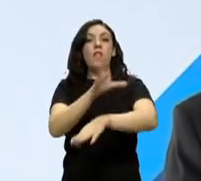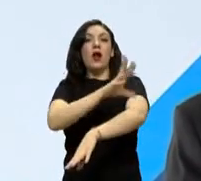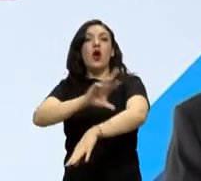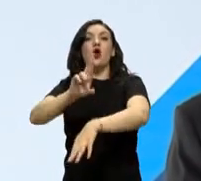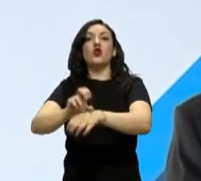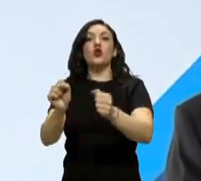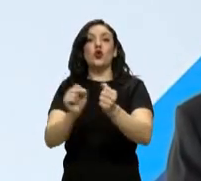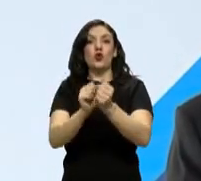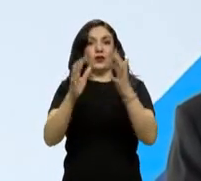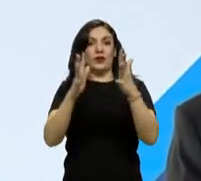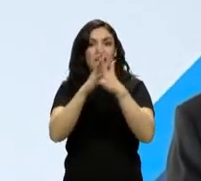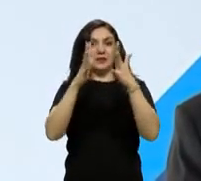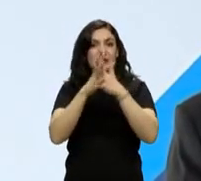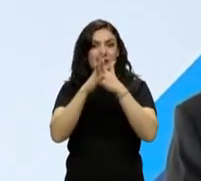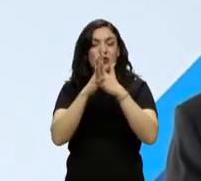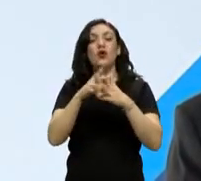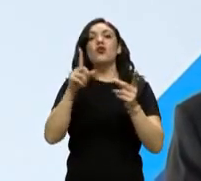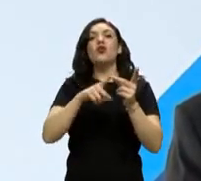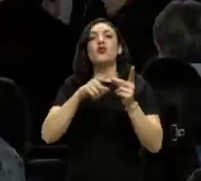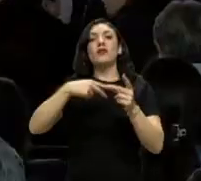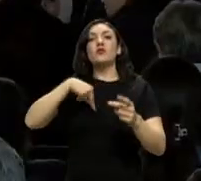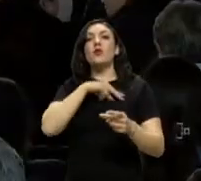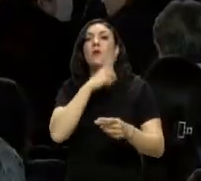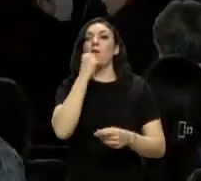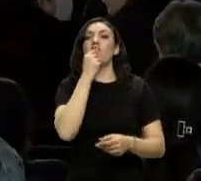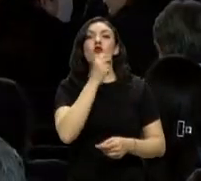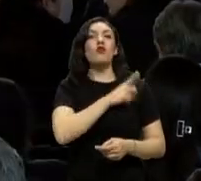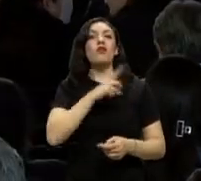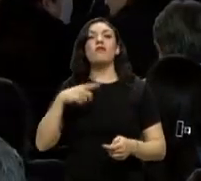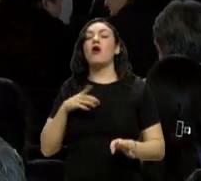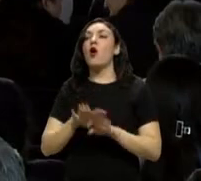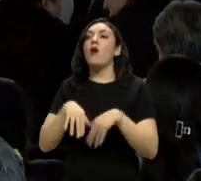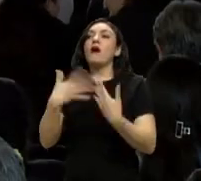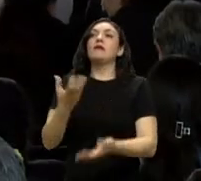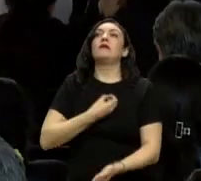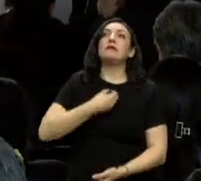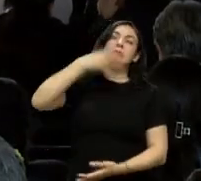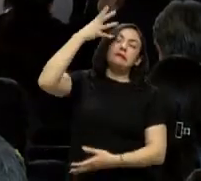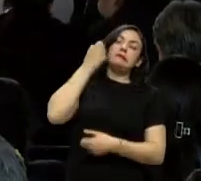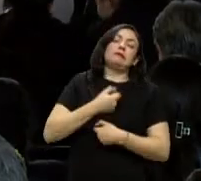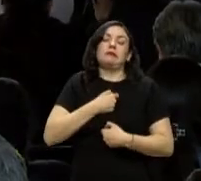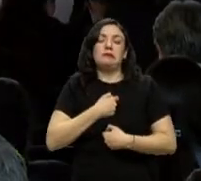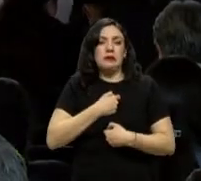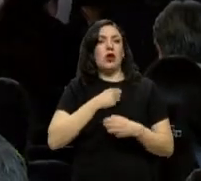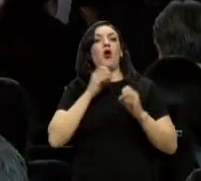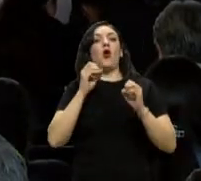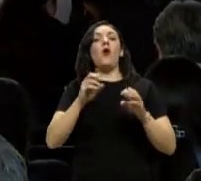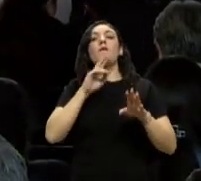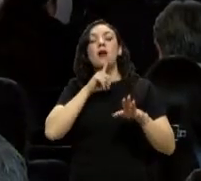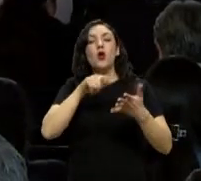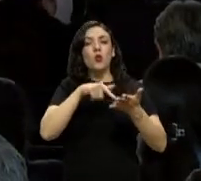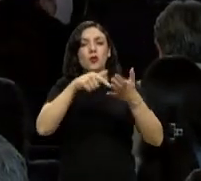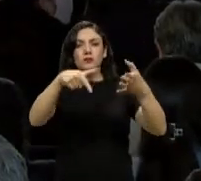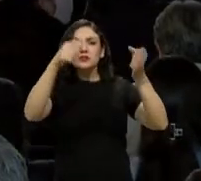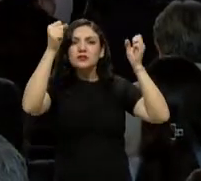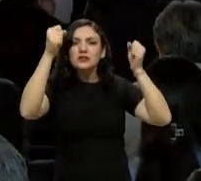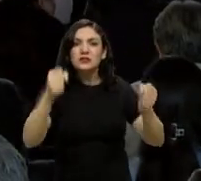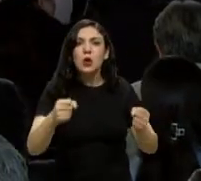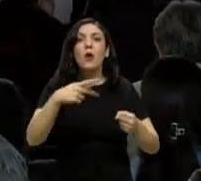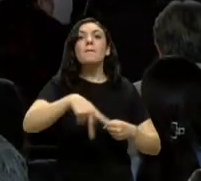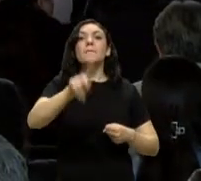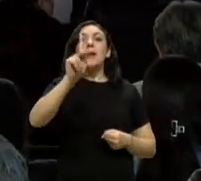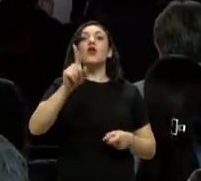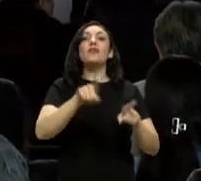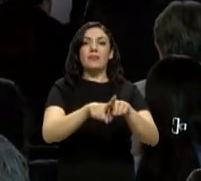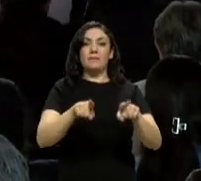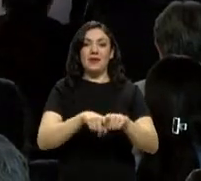con el ejército y la guardia Nacional de que nuestros policías no estén a la intemperie que nuestros policías estén en zona seguras pero que también